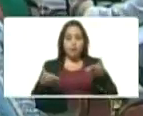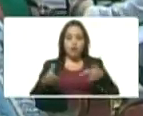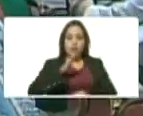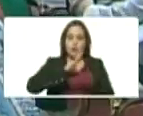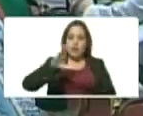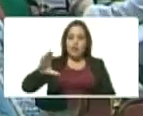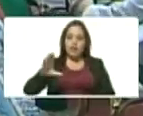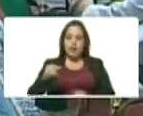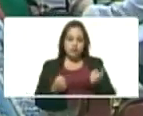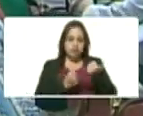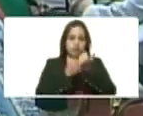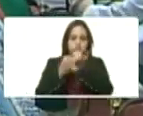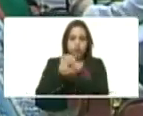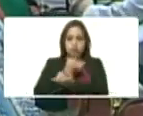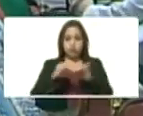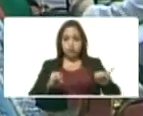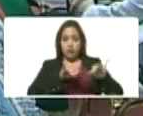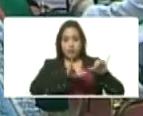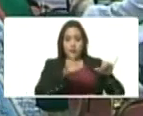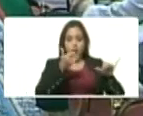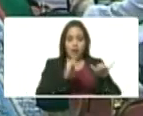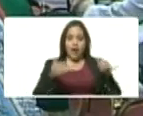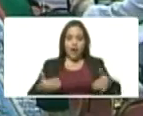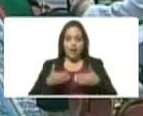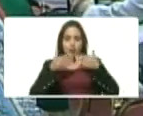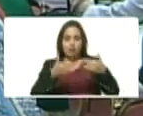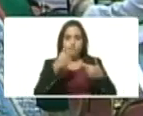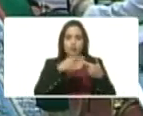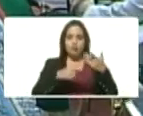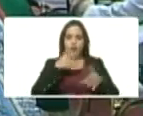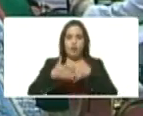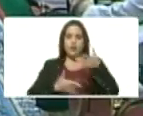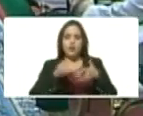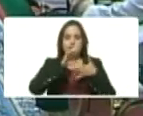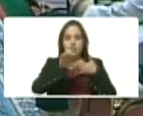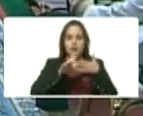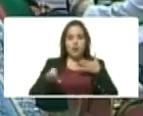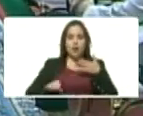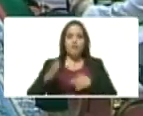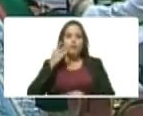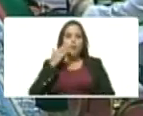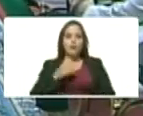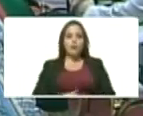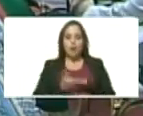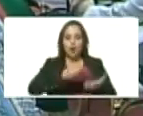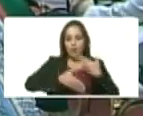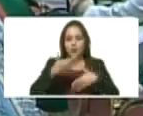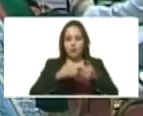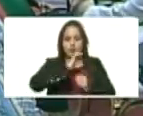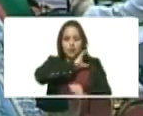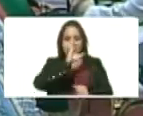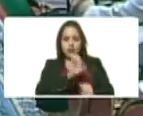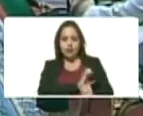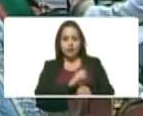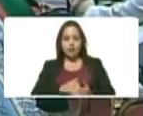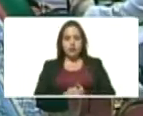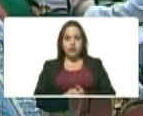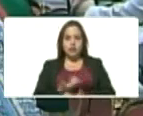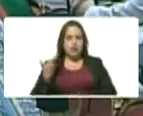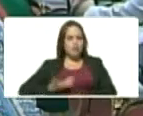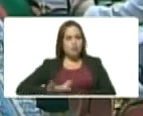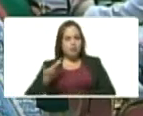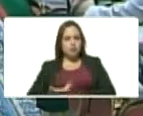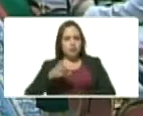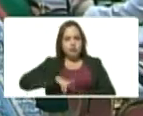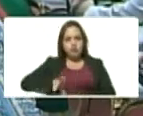e independencia, al tiempo que han avanzado en diversas áreas estratégicas como la cooperación energética, muy importante, a